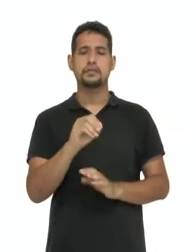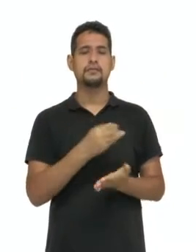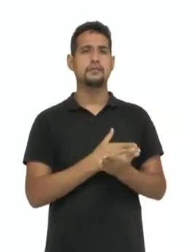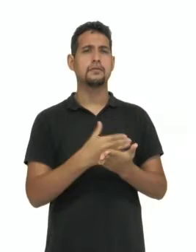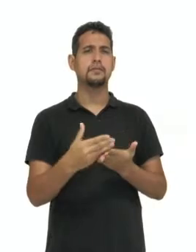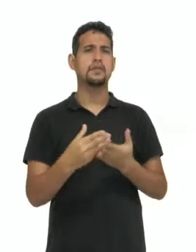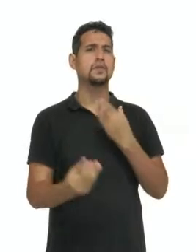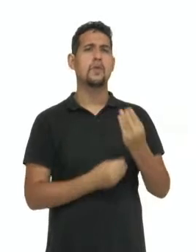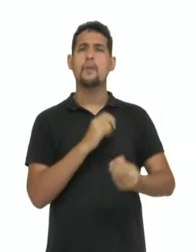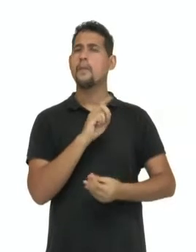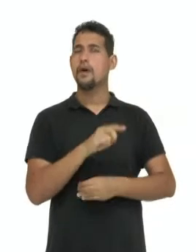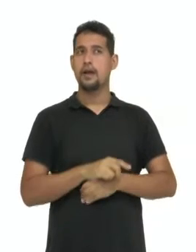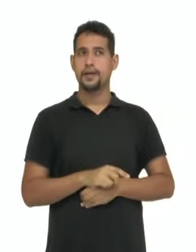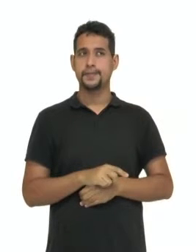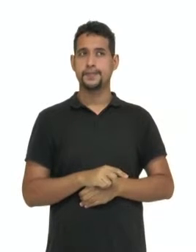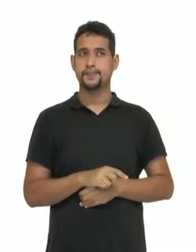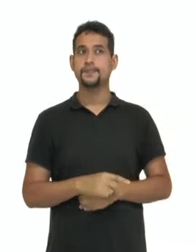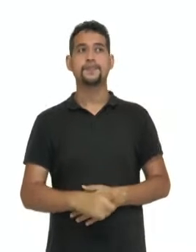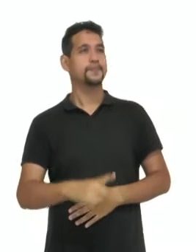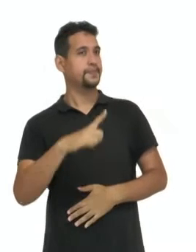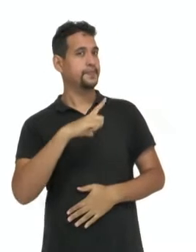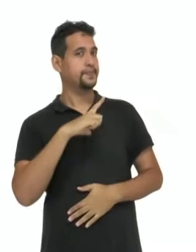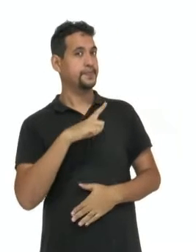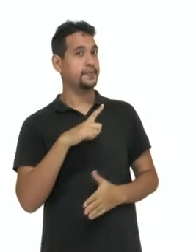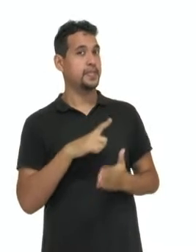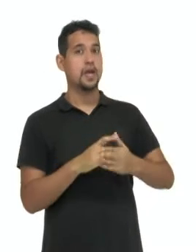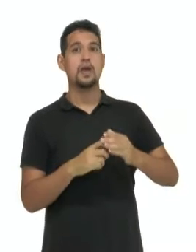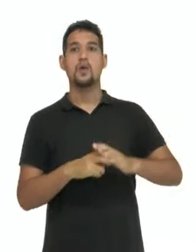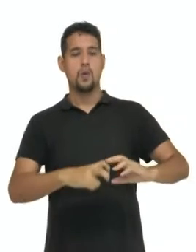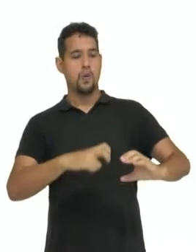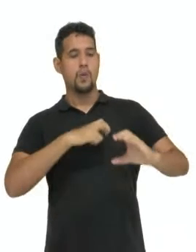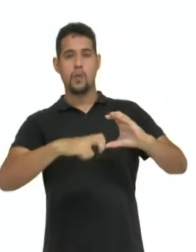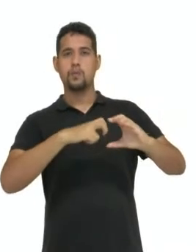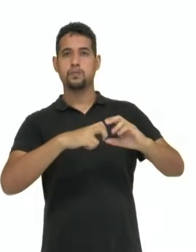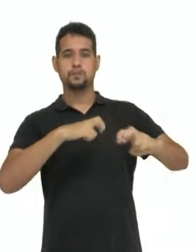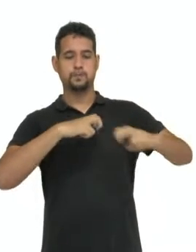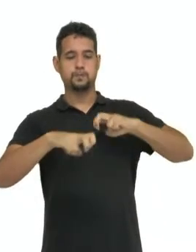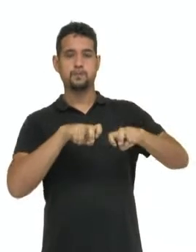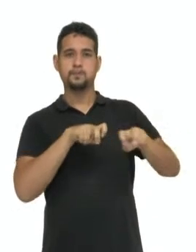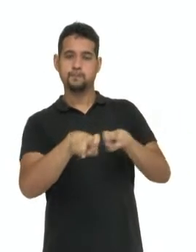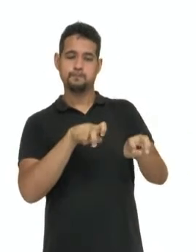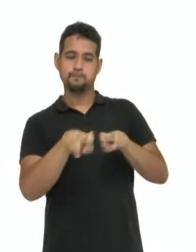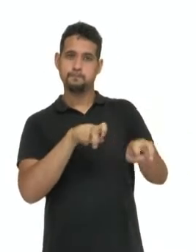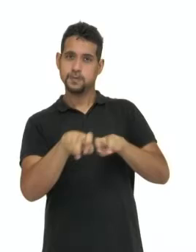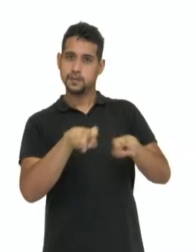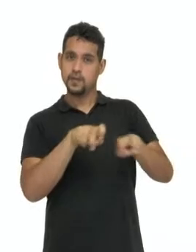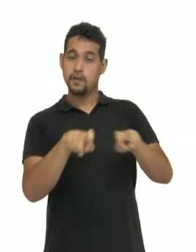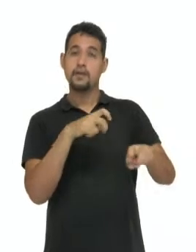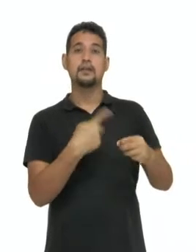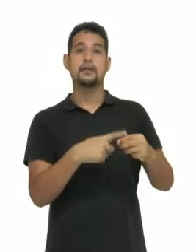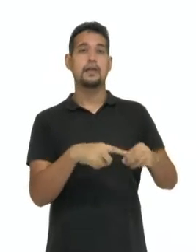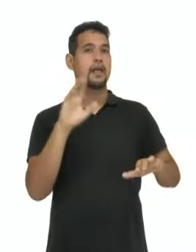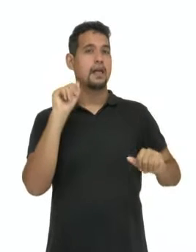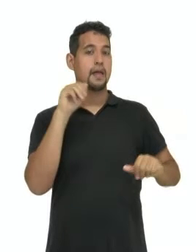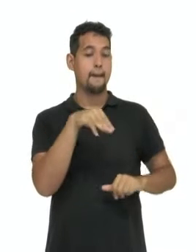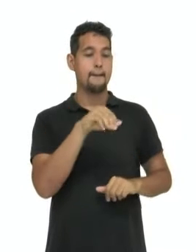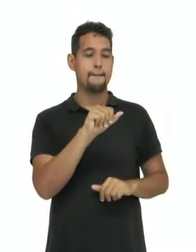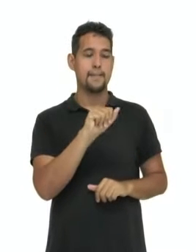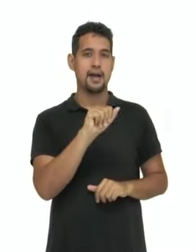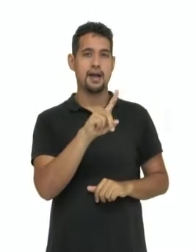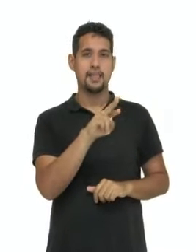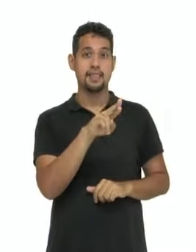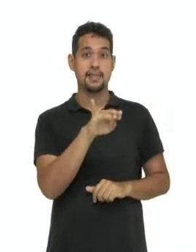origem, ó. Hay um trem de alta velocidade que vai de Madrid e vai chegar onde?